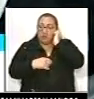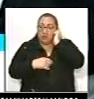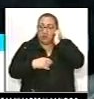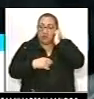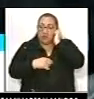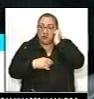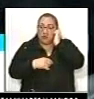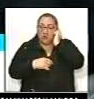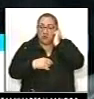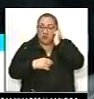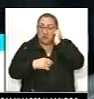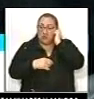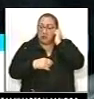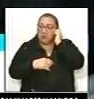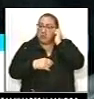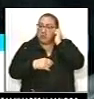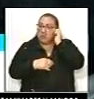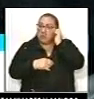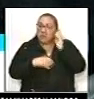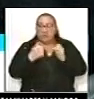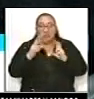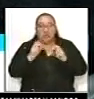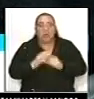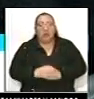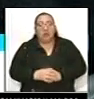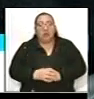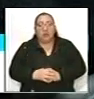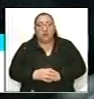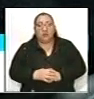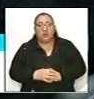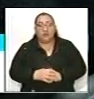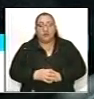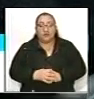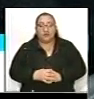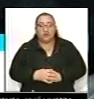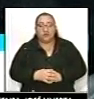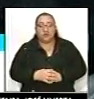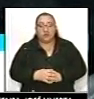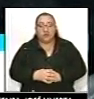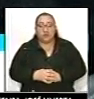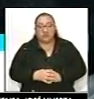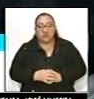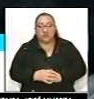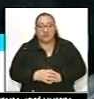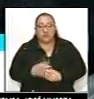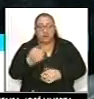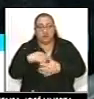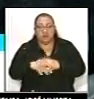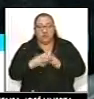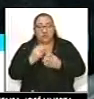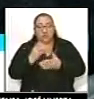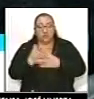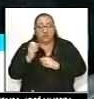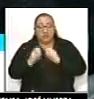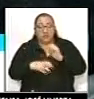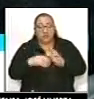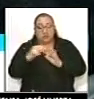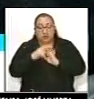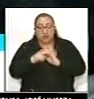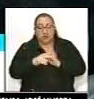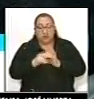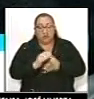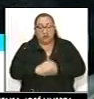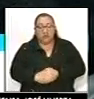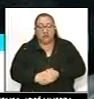Otro tema es dentro del desorden de las normas